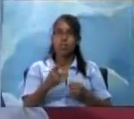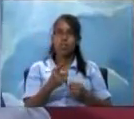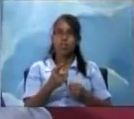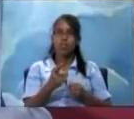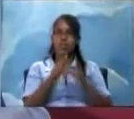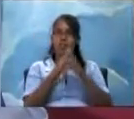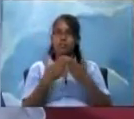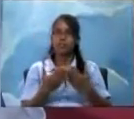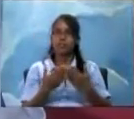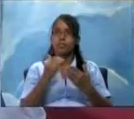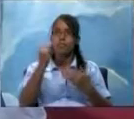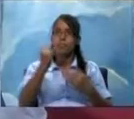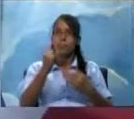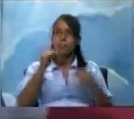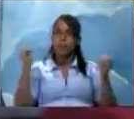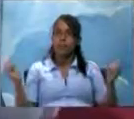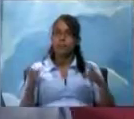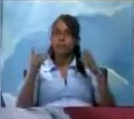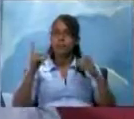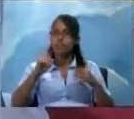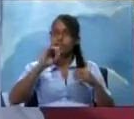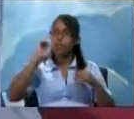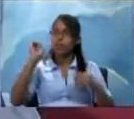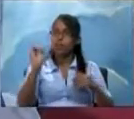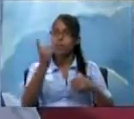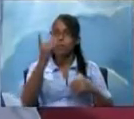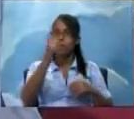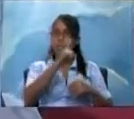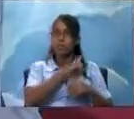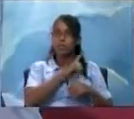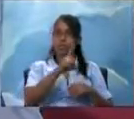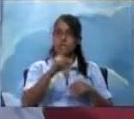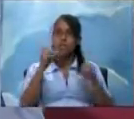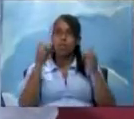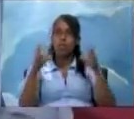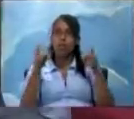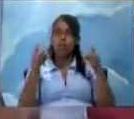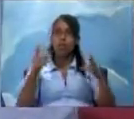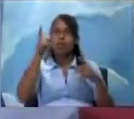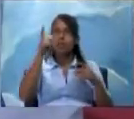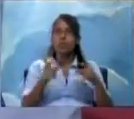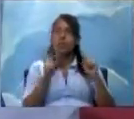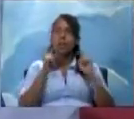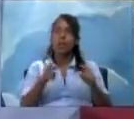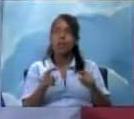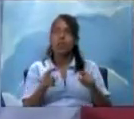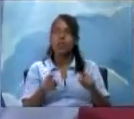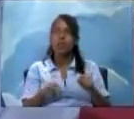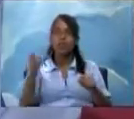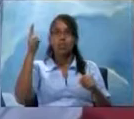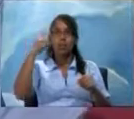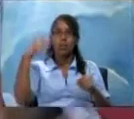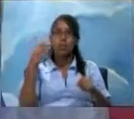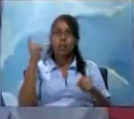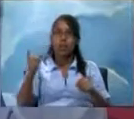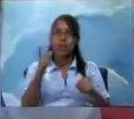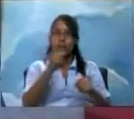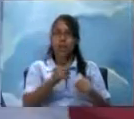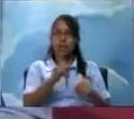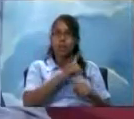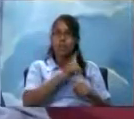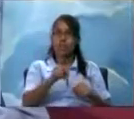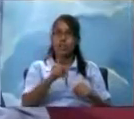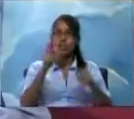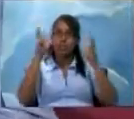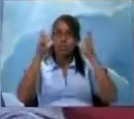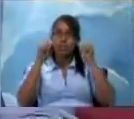dice. Dice, y alboroto y principio de dolores son estos. Sabemos que la gente, lo que se